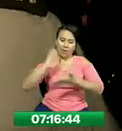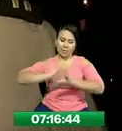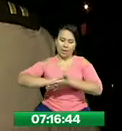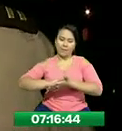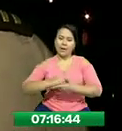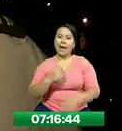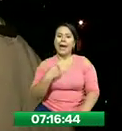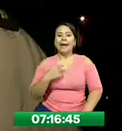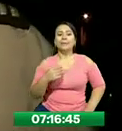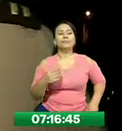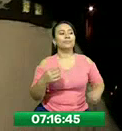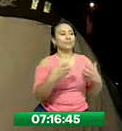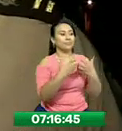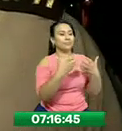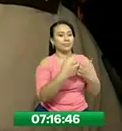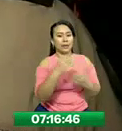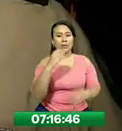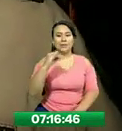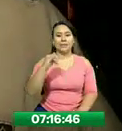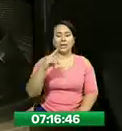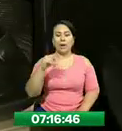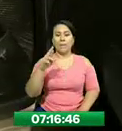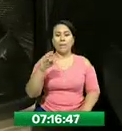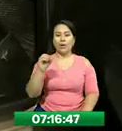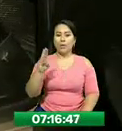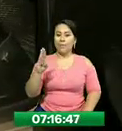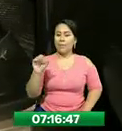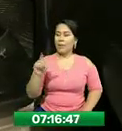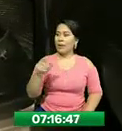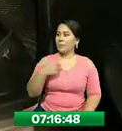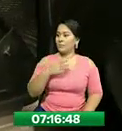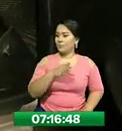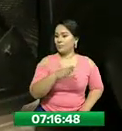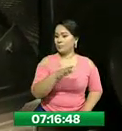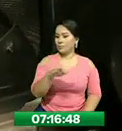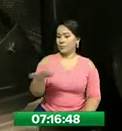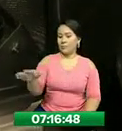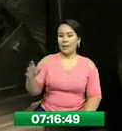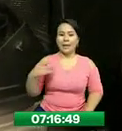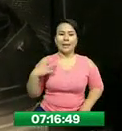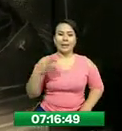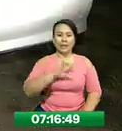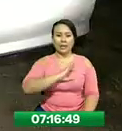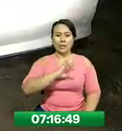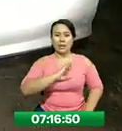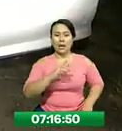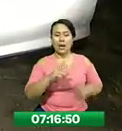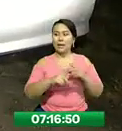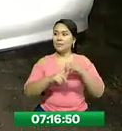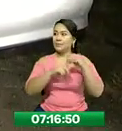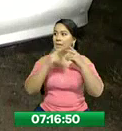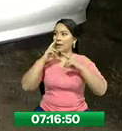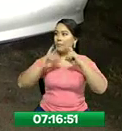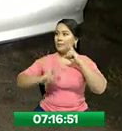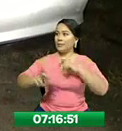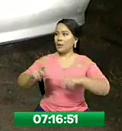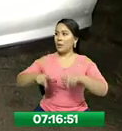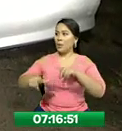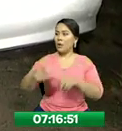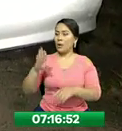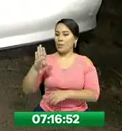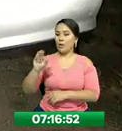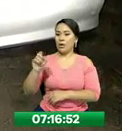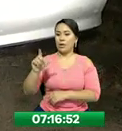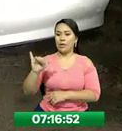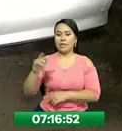la Ciprovac se estaban trasladando a realizar técnicas especiales de investigación al cantón Boliche, dos